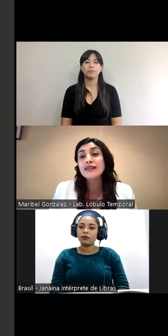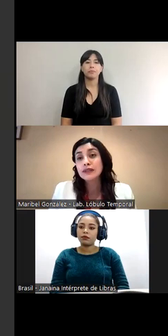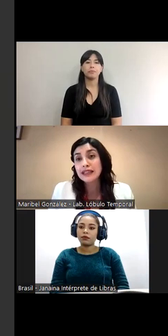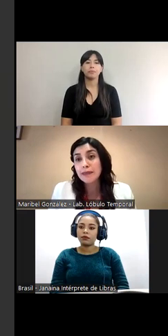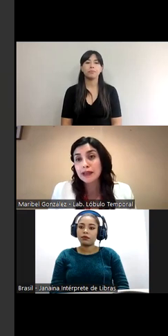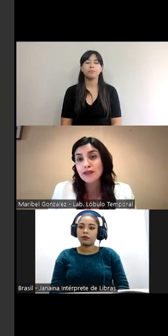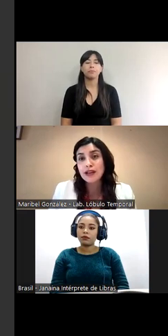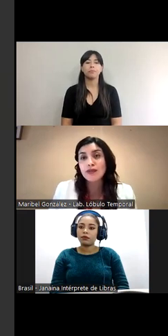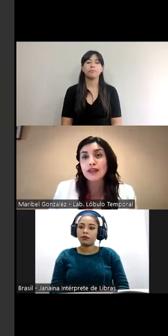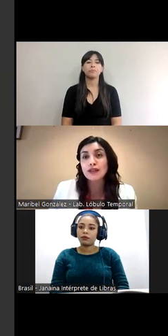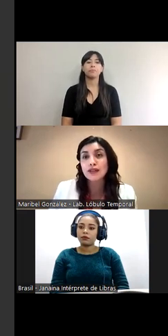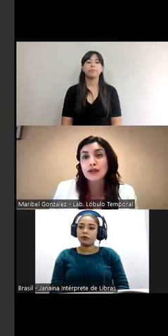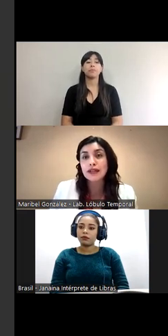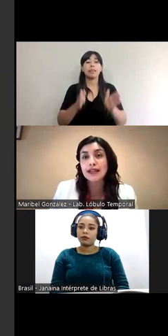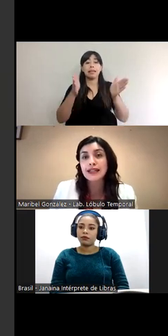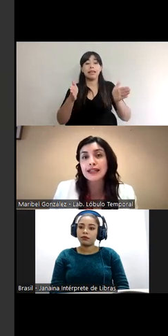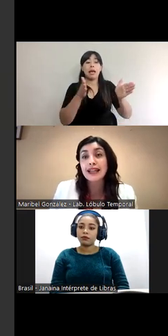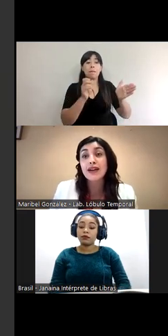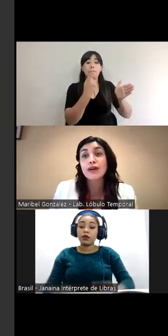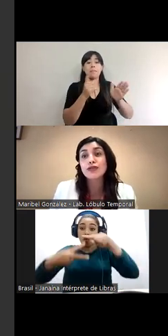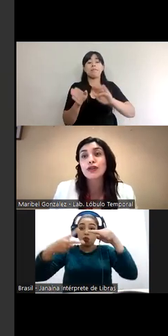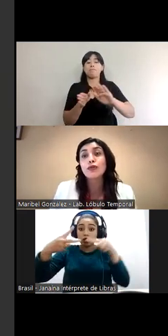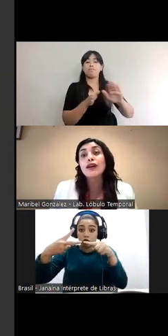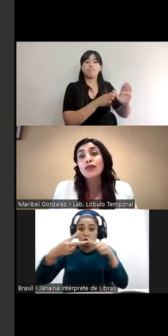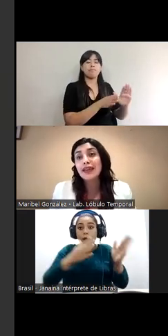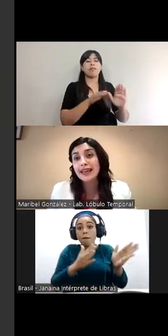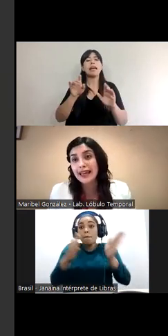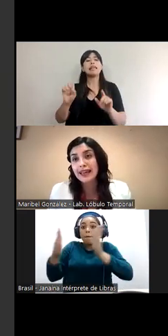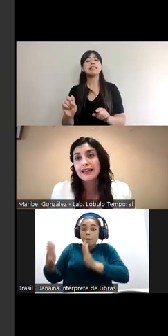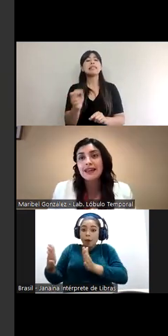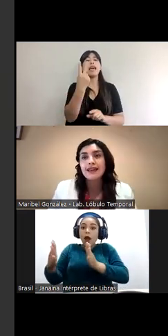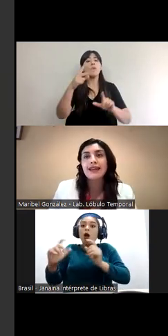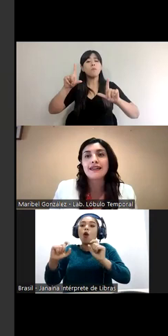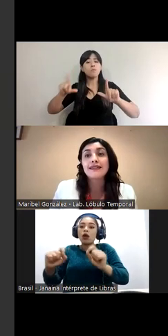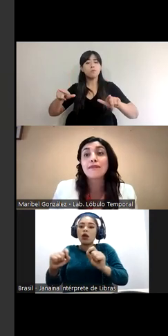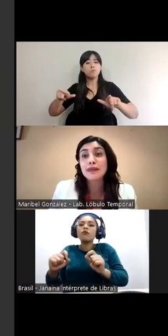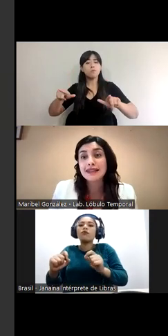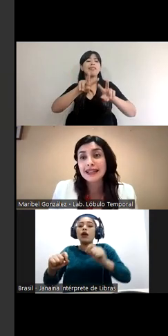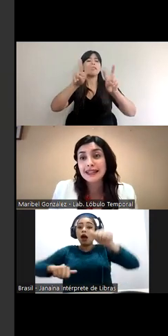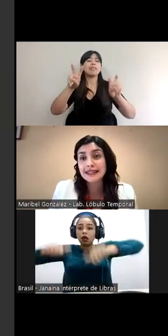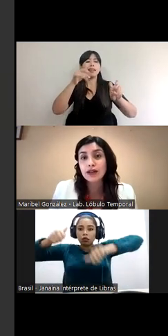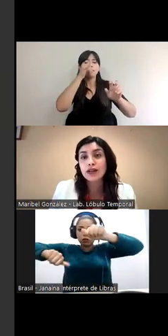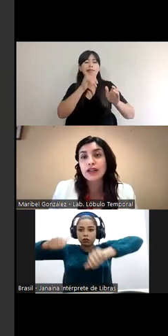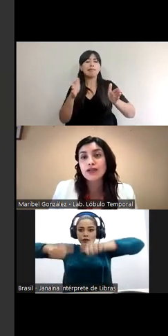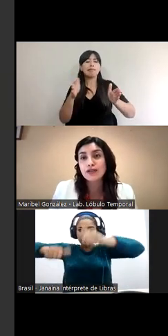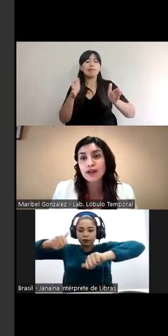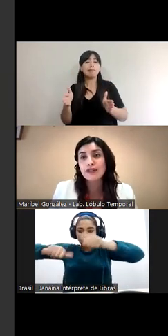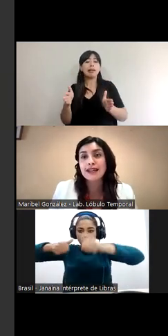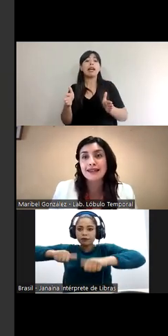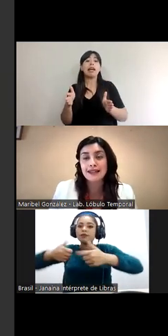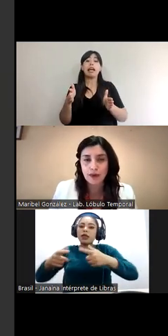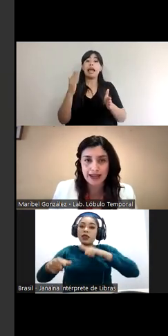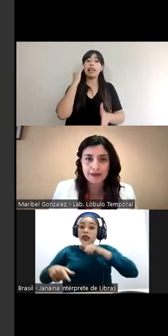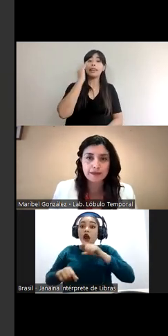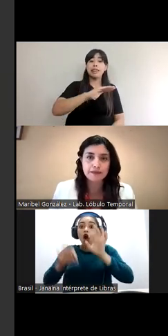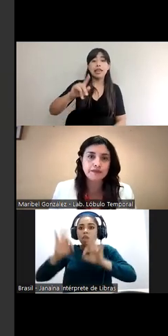Una segunda etapa entonces consistió en la evaluación luego de que se implementara el taller con los niños sordos en